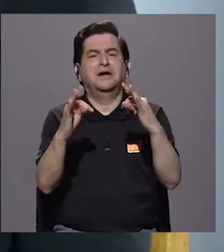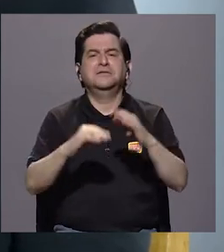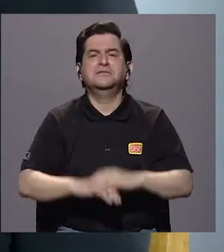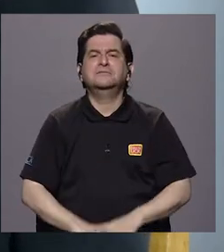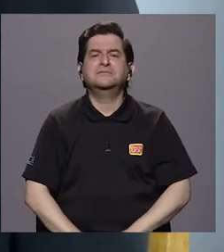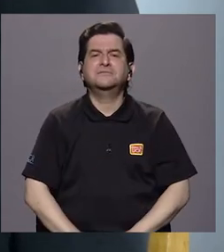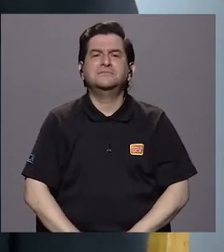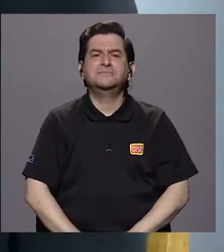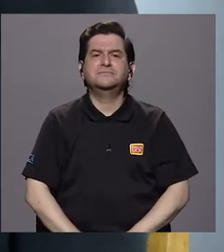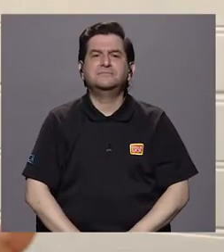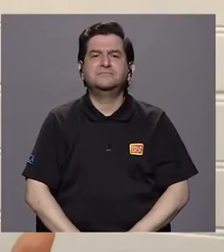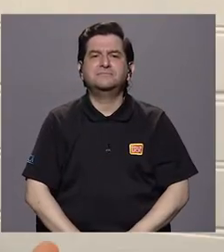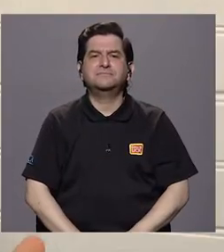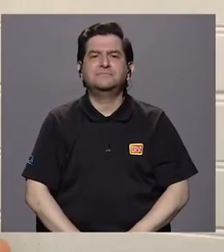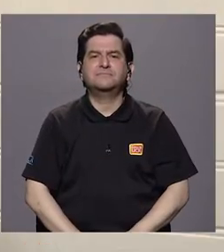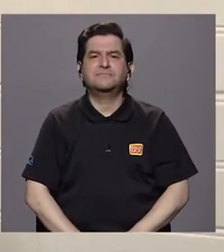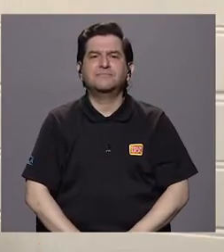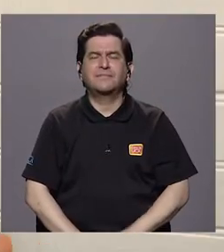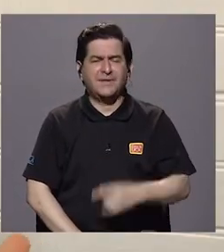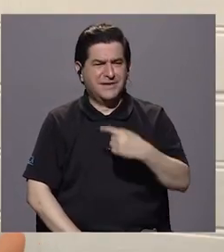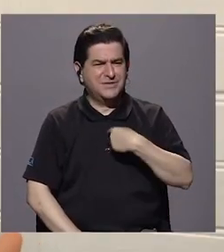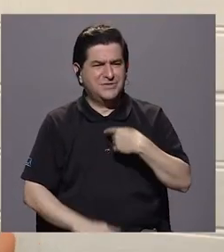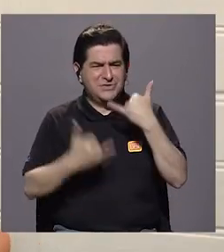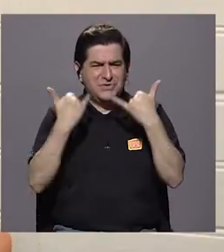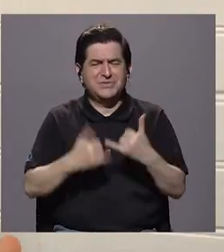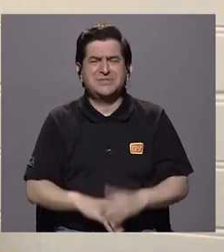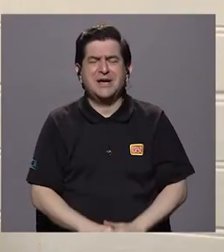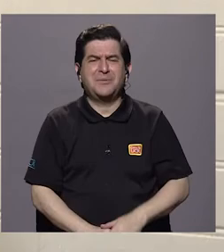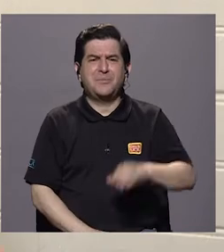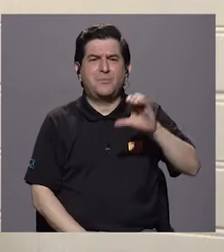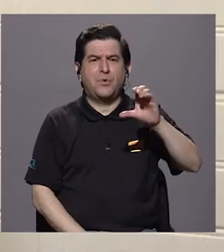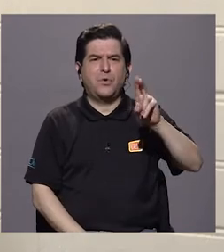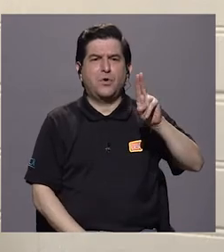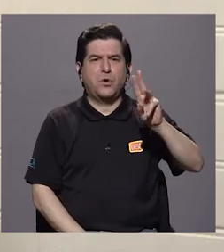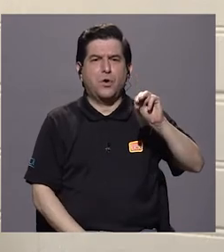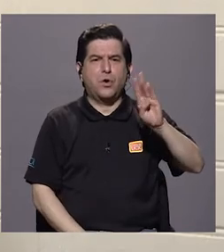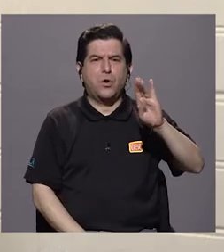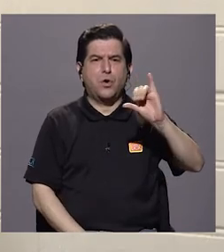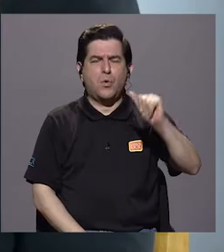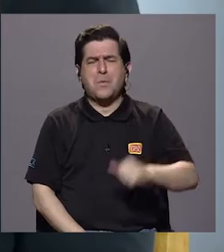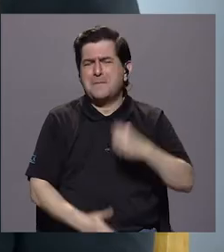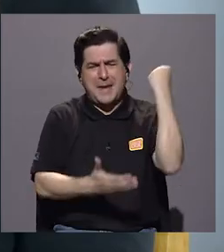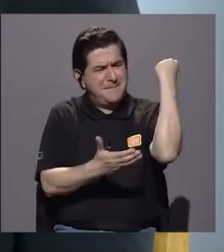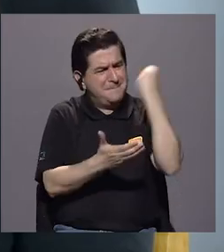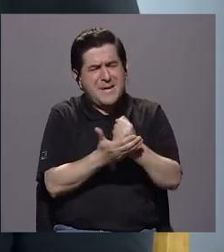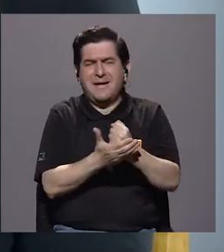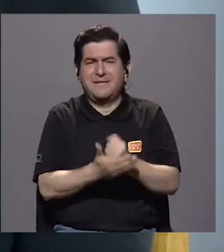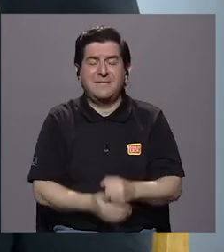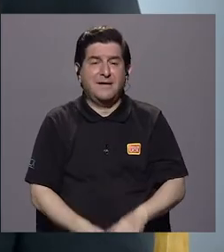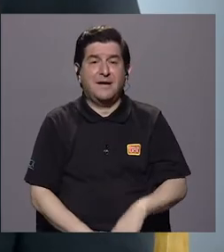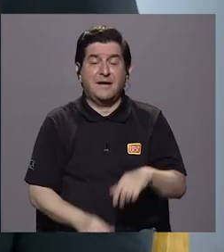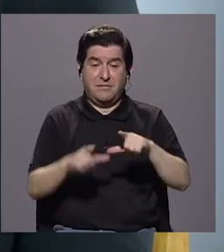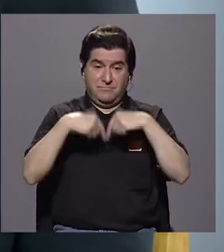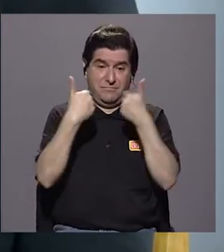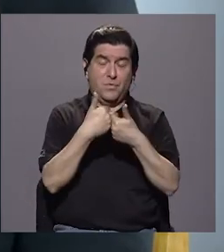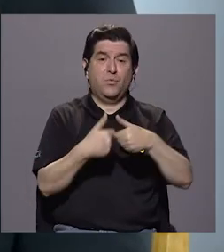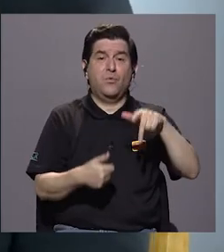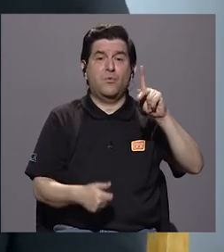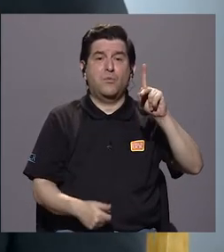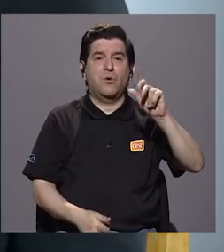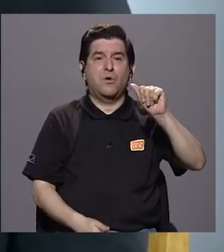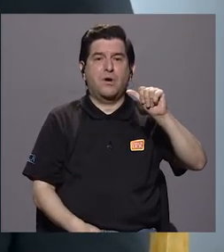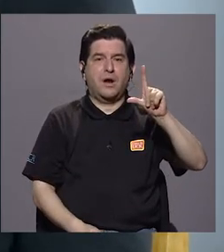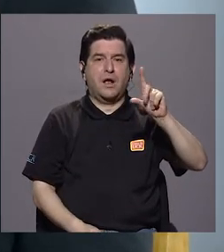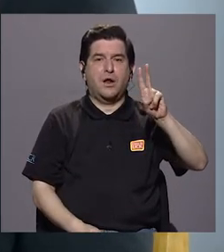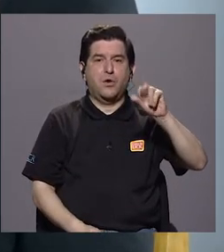porque estaba muy marcada por la cumbia en el grupo Kalua. Sí. Kalua es cumbia. Salir con